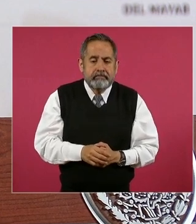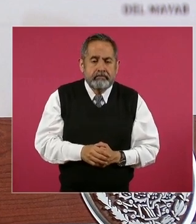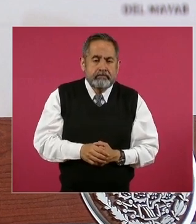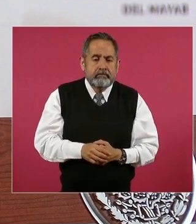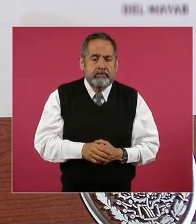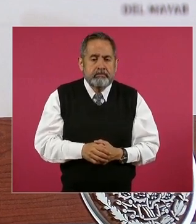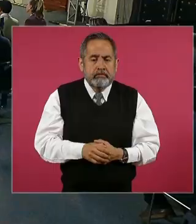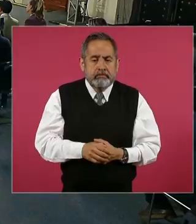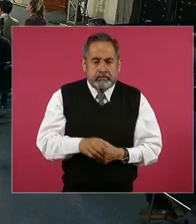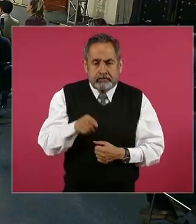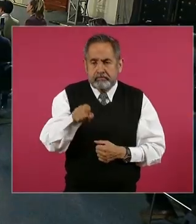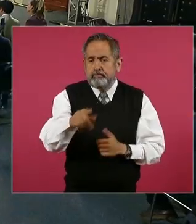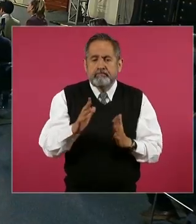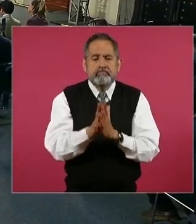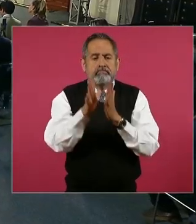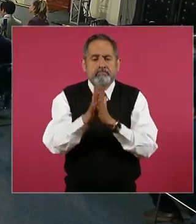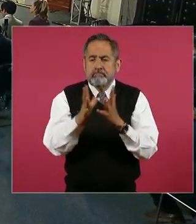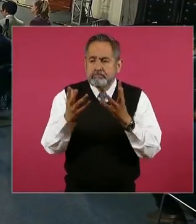que